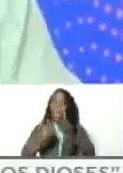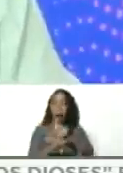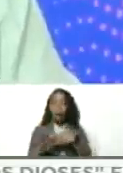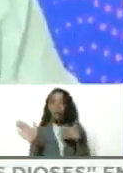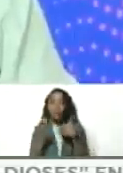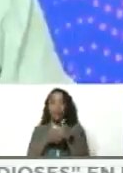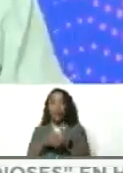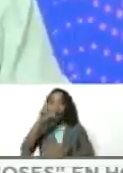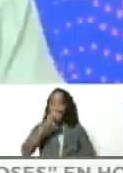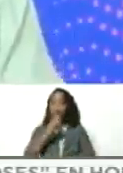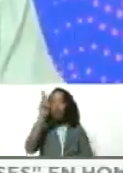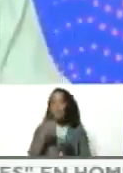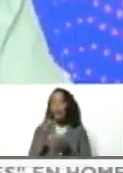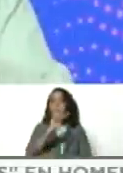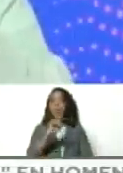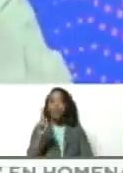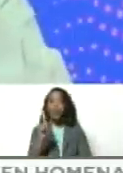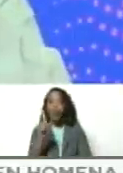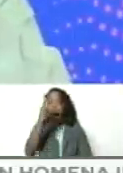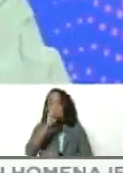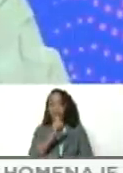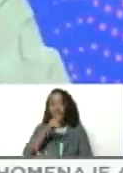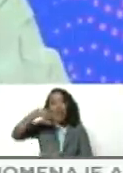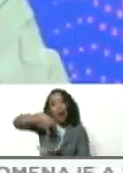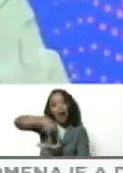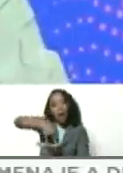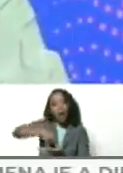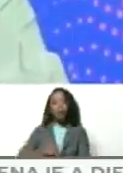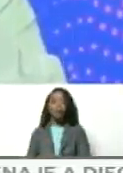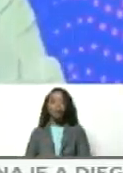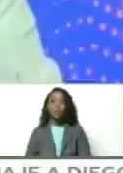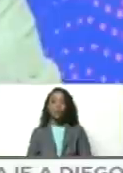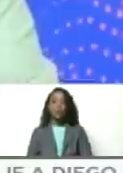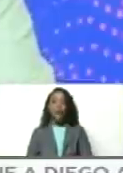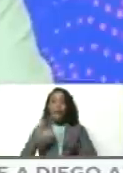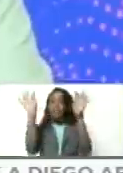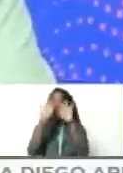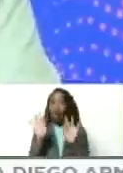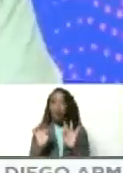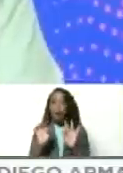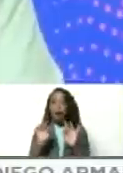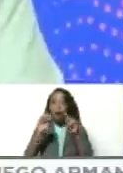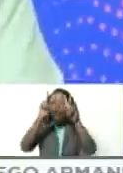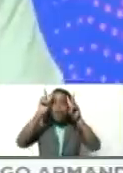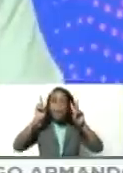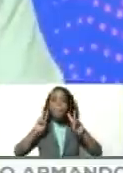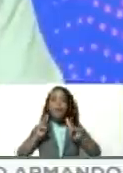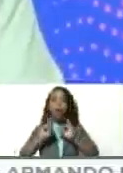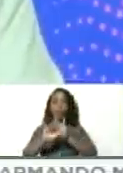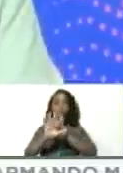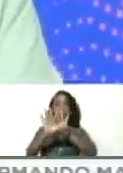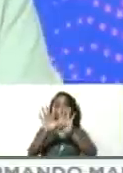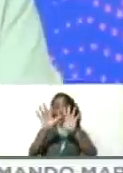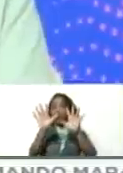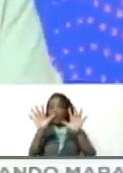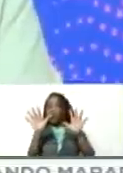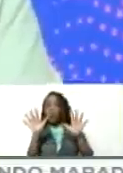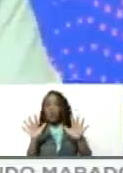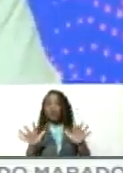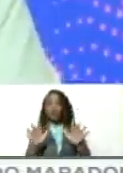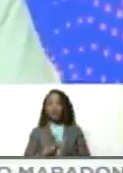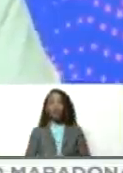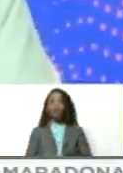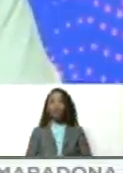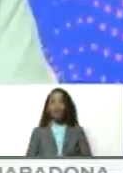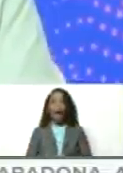año 2021, año de Carabobo, de manera impecable, brillante.